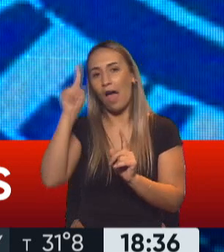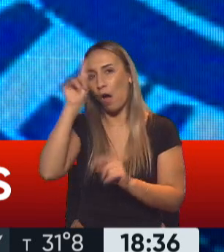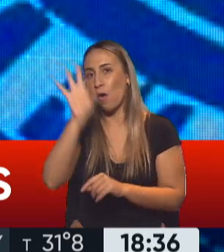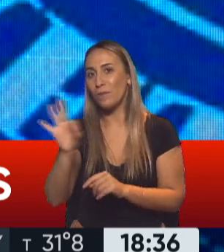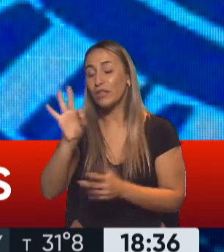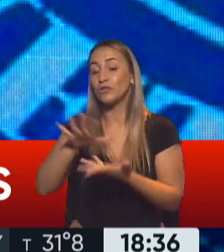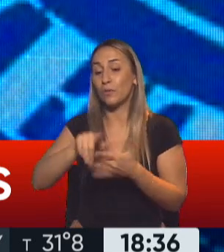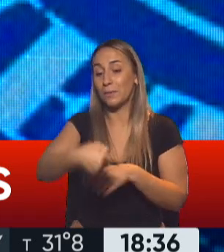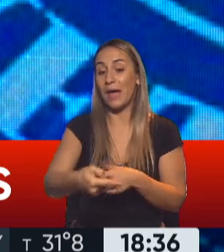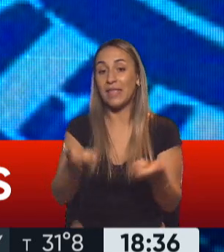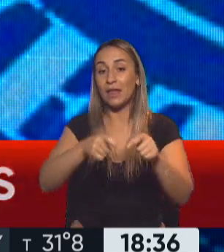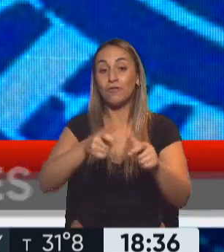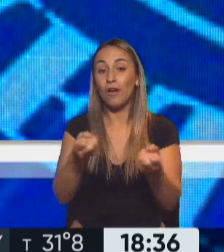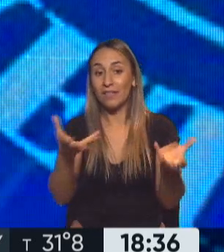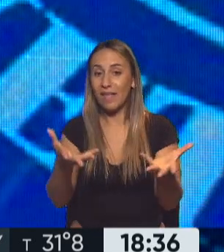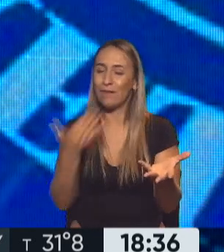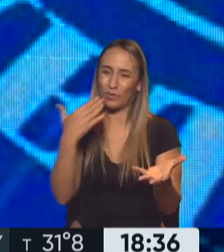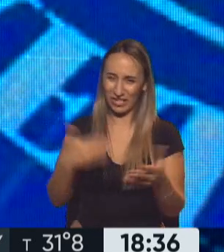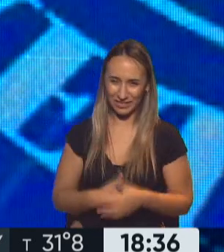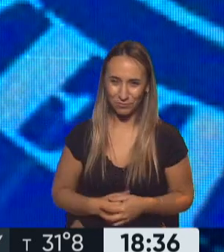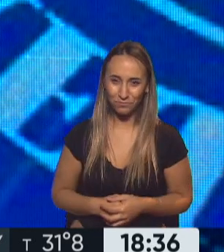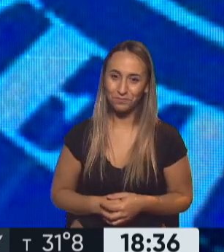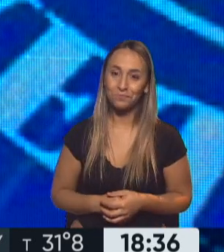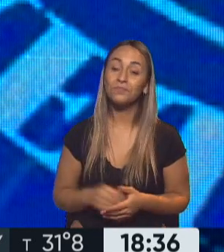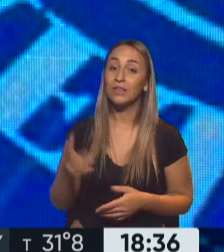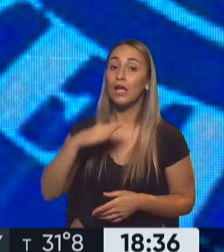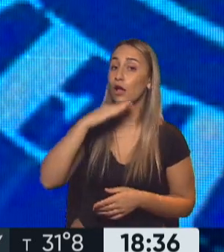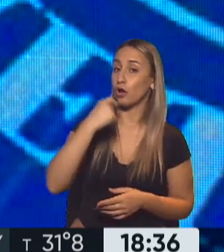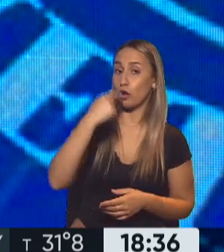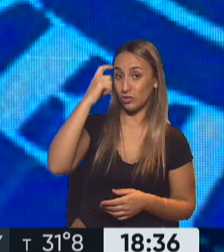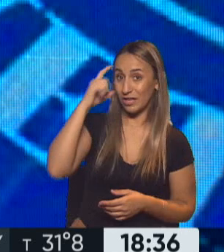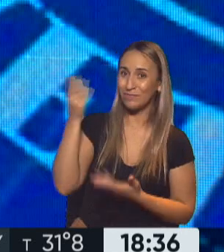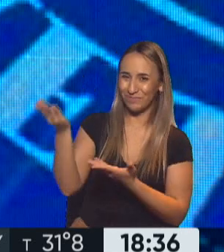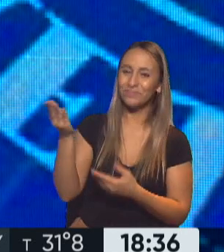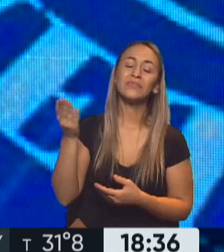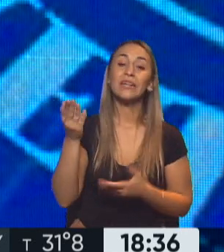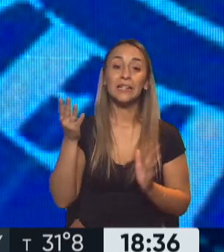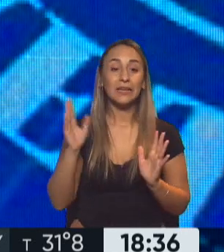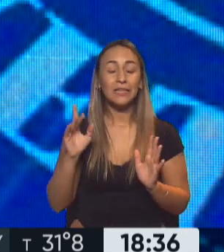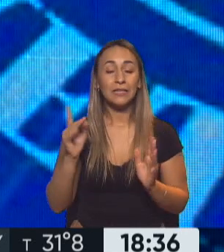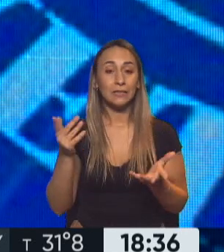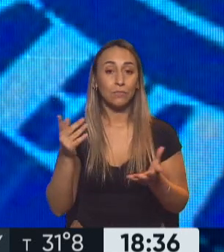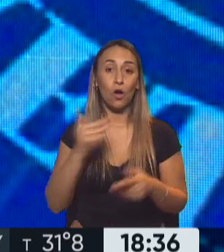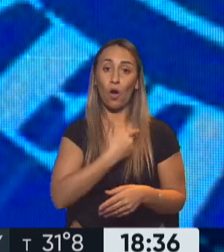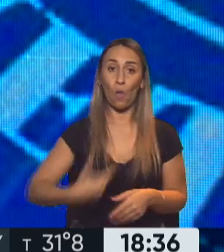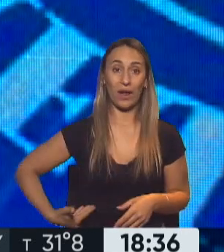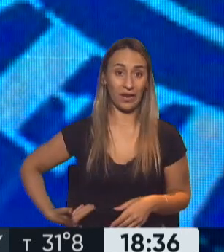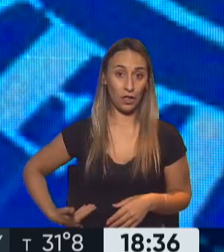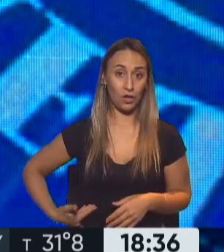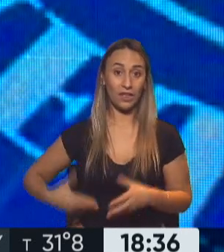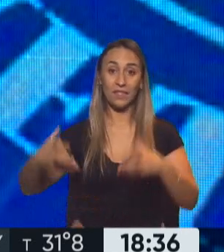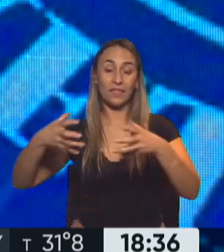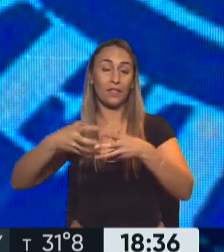de lo que va a suceder mañana. Gracias. Allí pasaba José Urtubey y decíamos, los gobernadores de la oposición